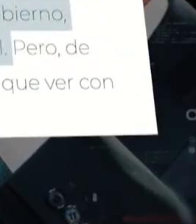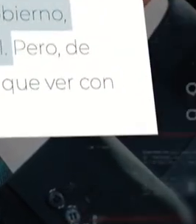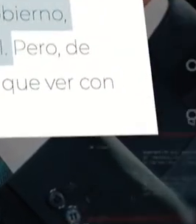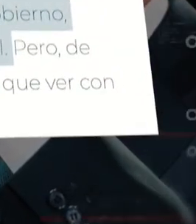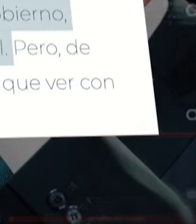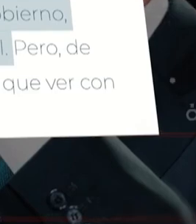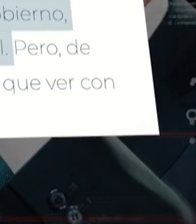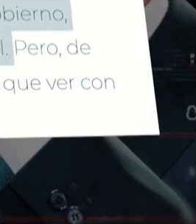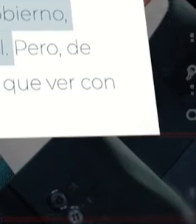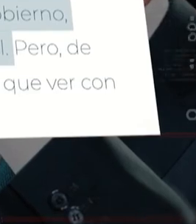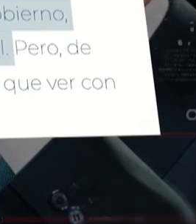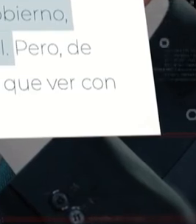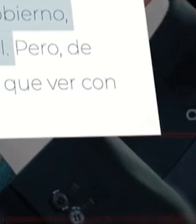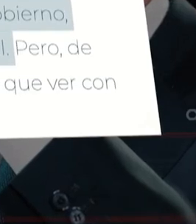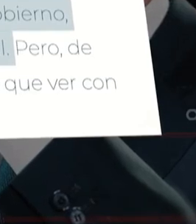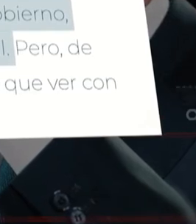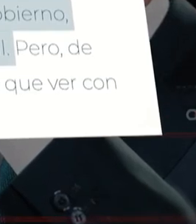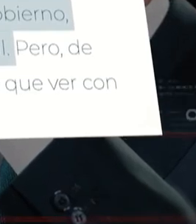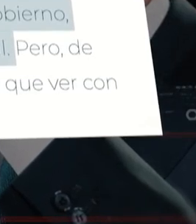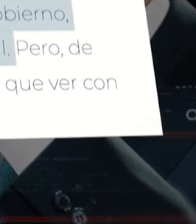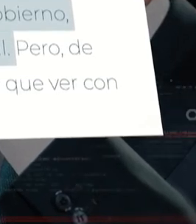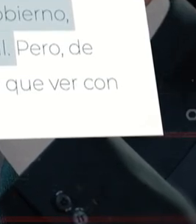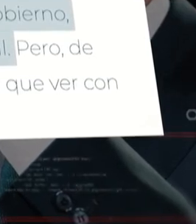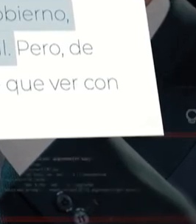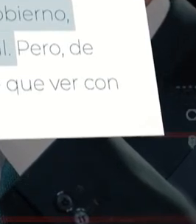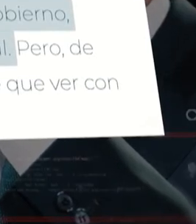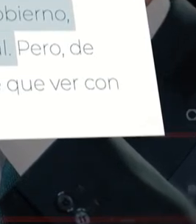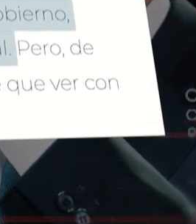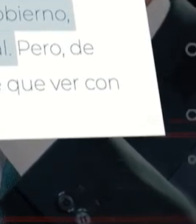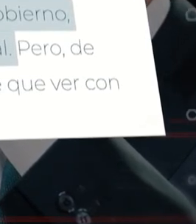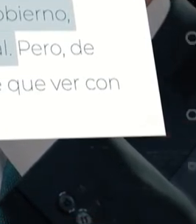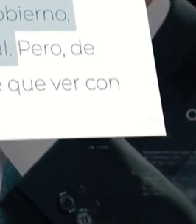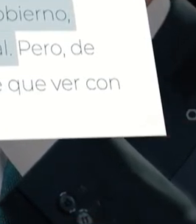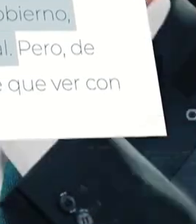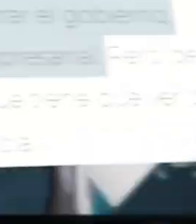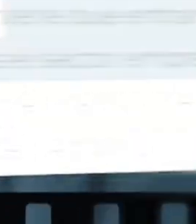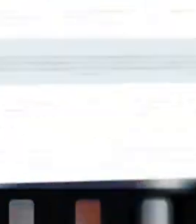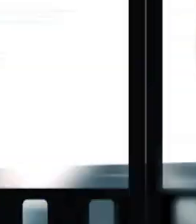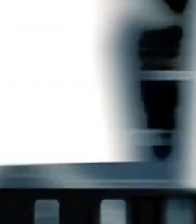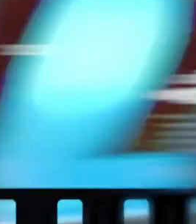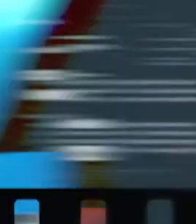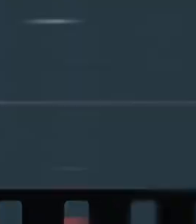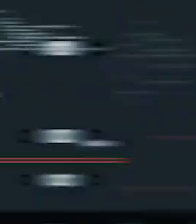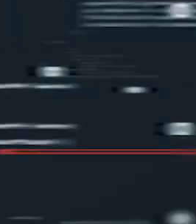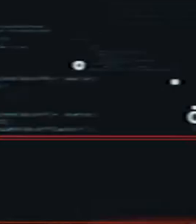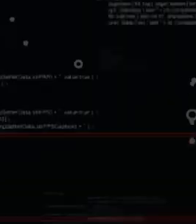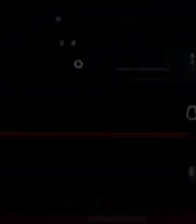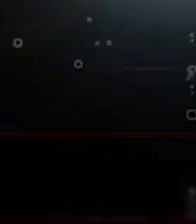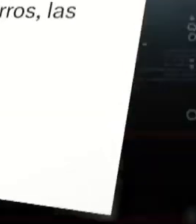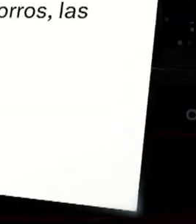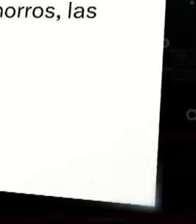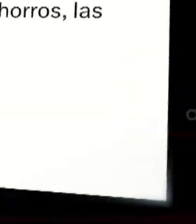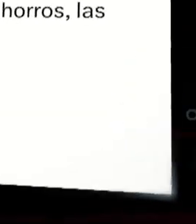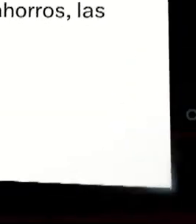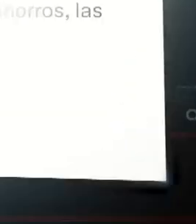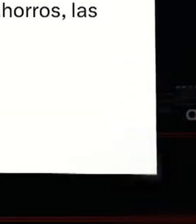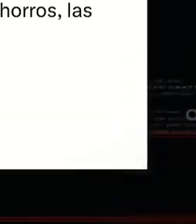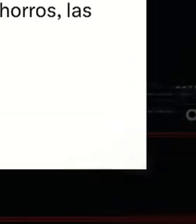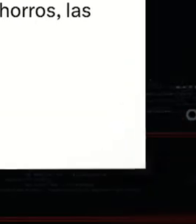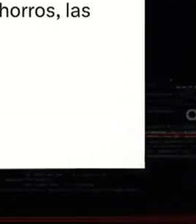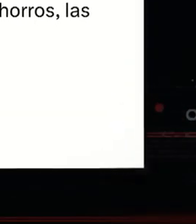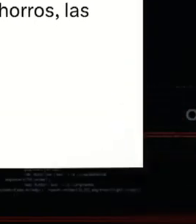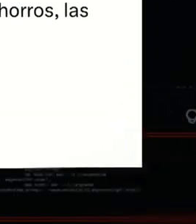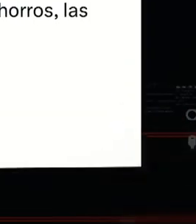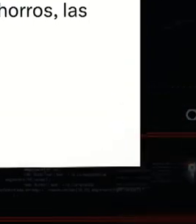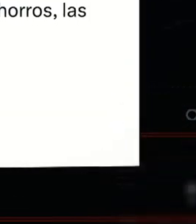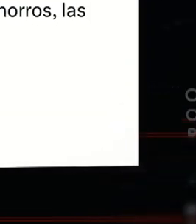Incluso sería el gobierno de México quien aportara una parte del dinero de las jubilaciones. 2. Falso que